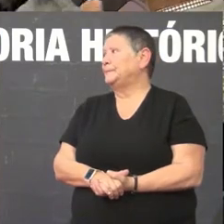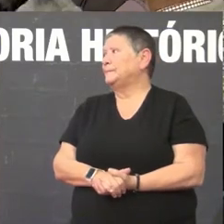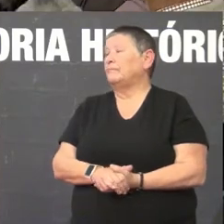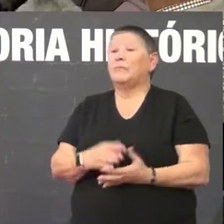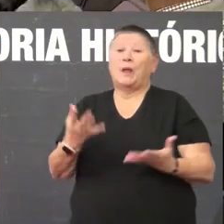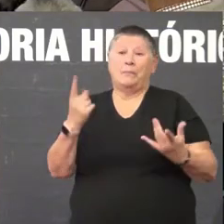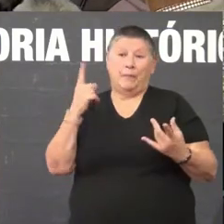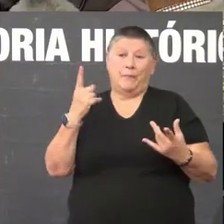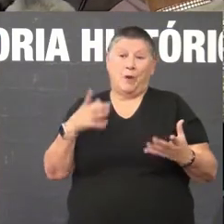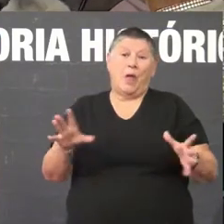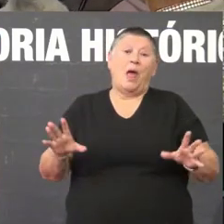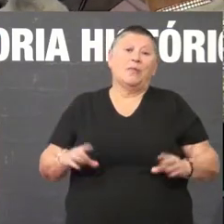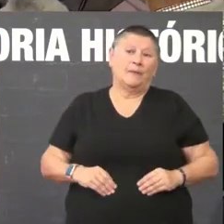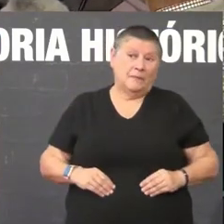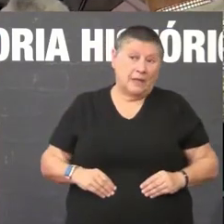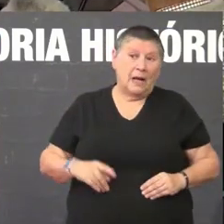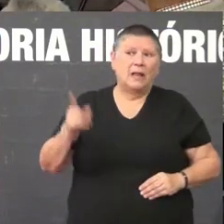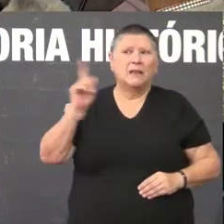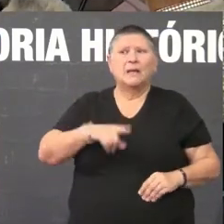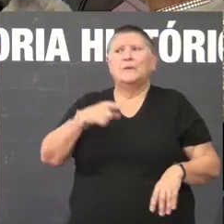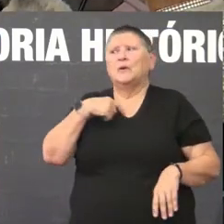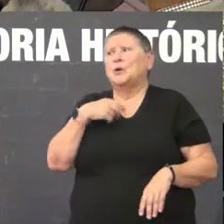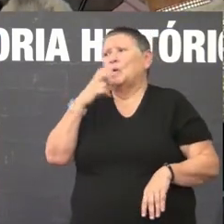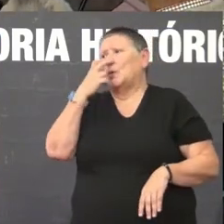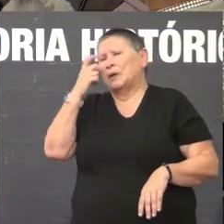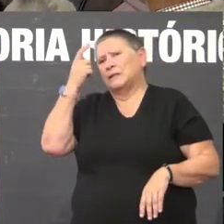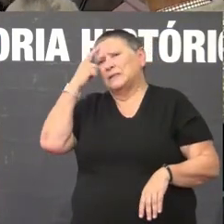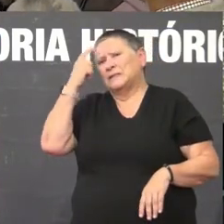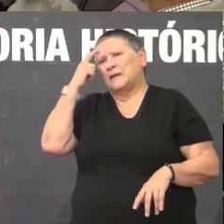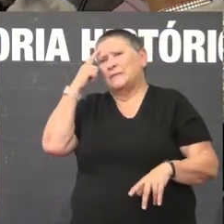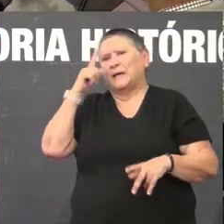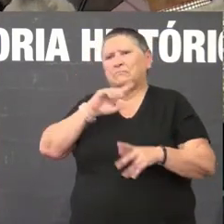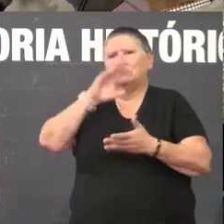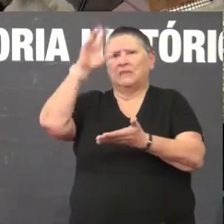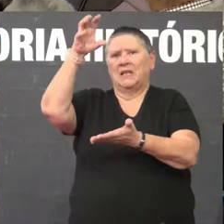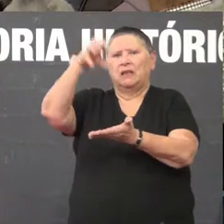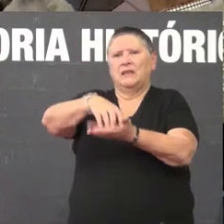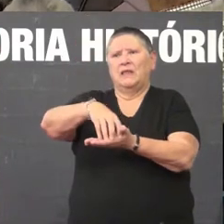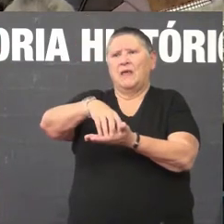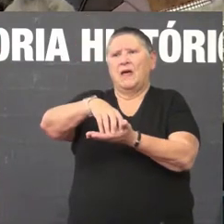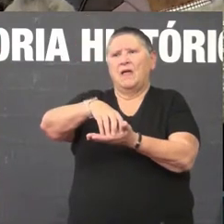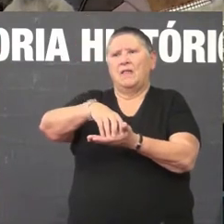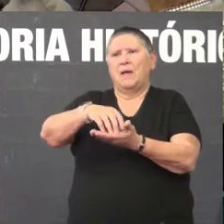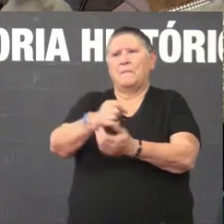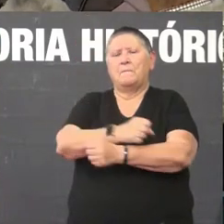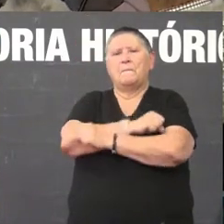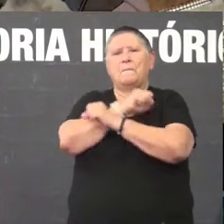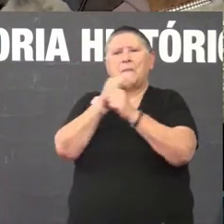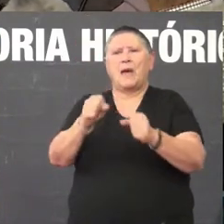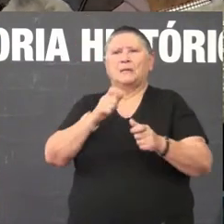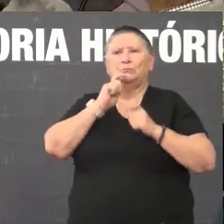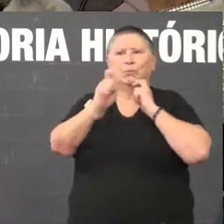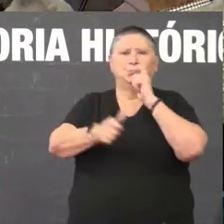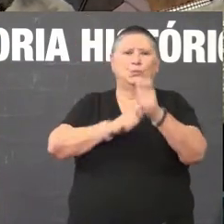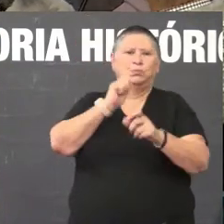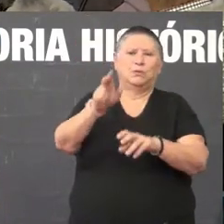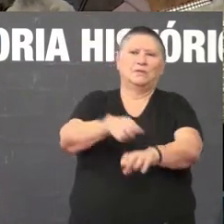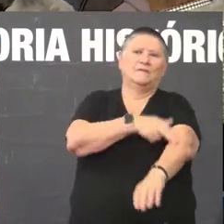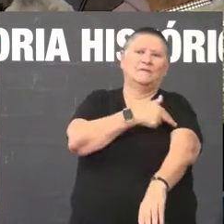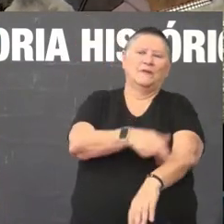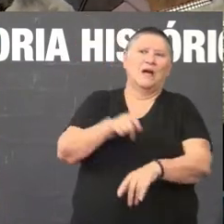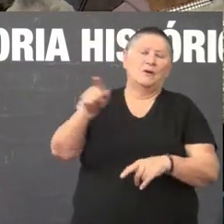Aceptala. Tiña tamén unha curiosidade por conocer a institución máis vituperada